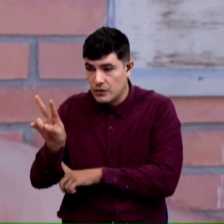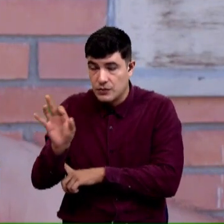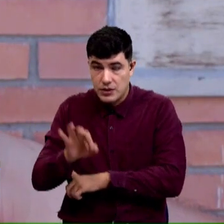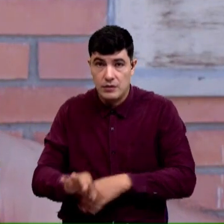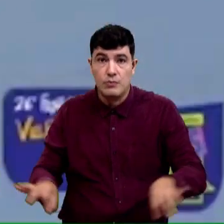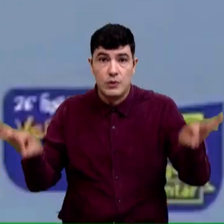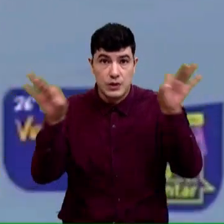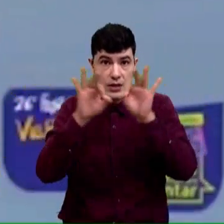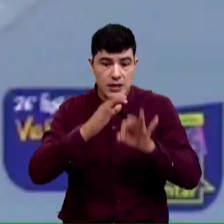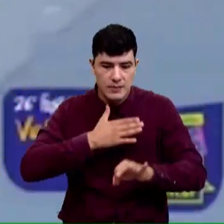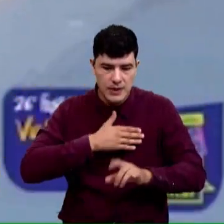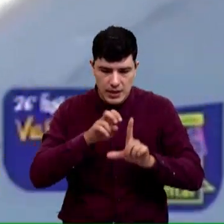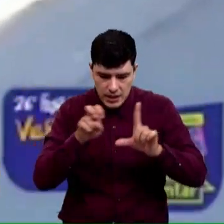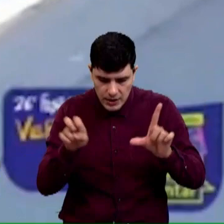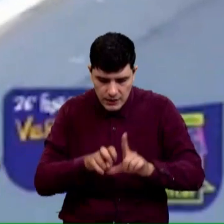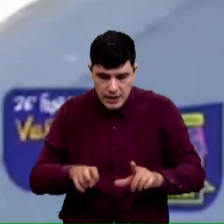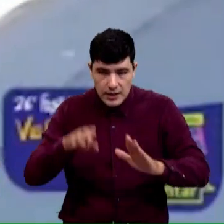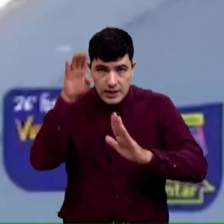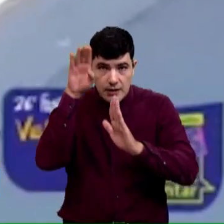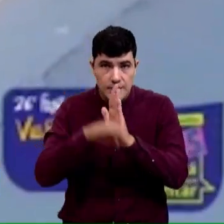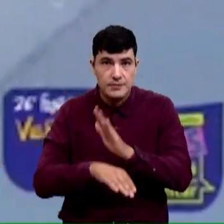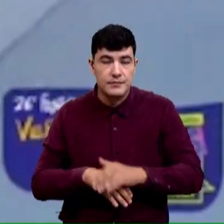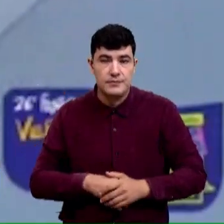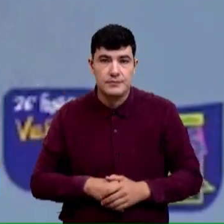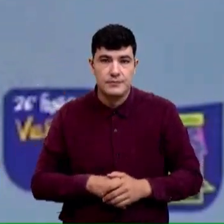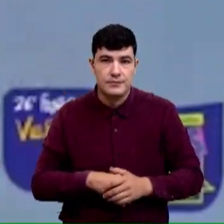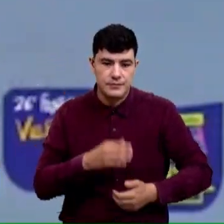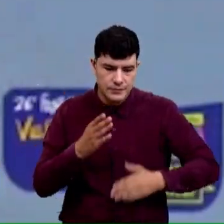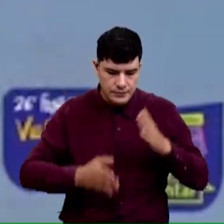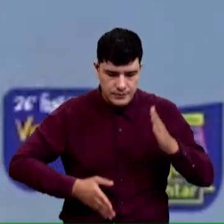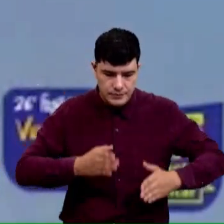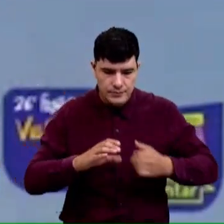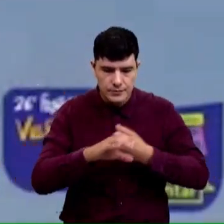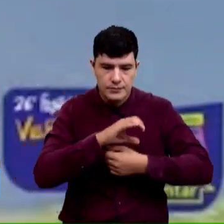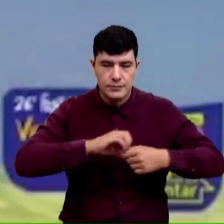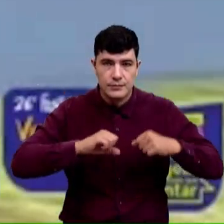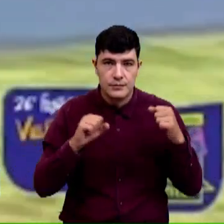para el departamento. En el Grand Prix de Atletismo que se cumplió en Bogotá,